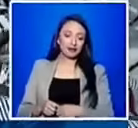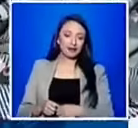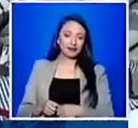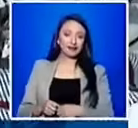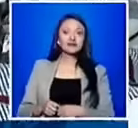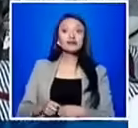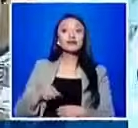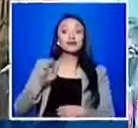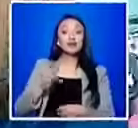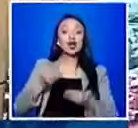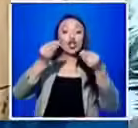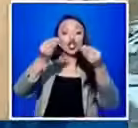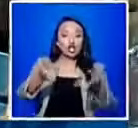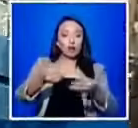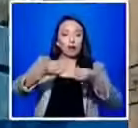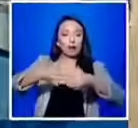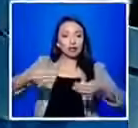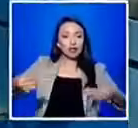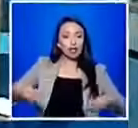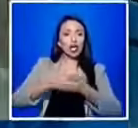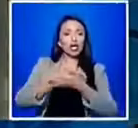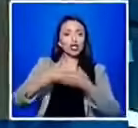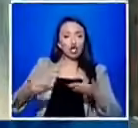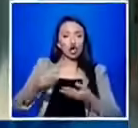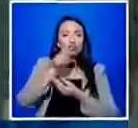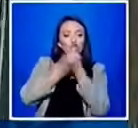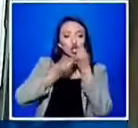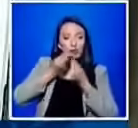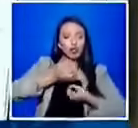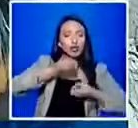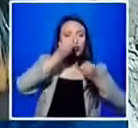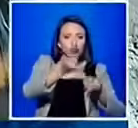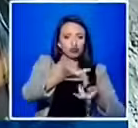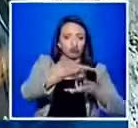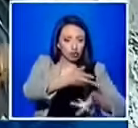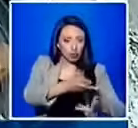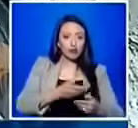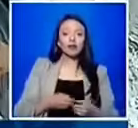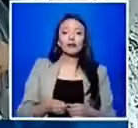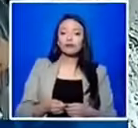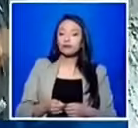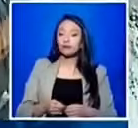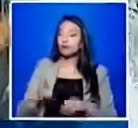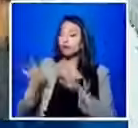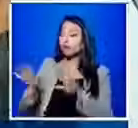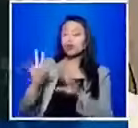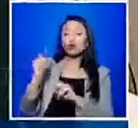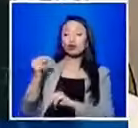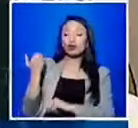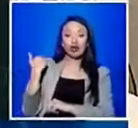felicidad. Recibieron línea blanca, víveres, ayuda humanitaria. Y algo más. Como esta familia no contaba con ningún ingreso